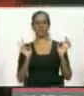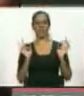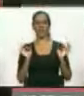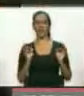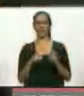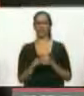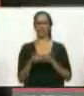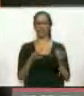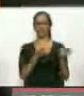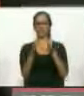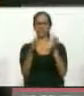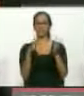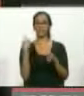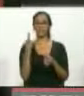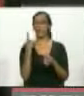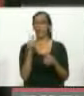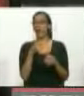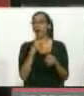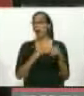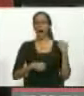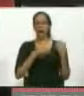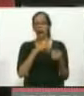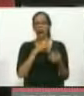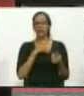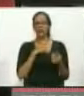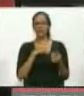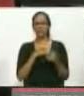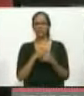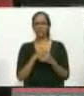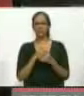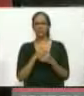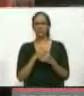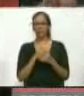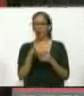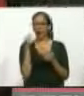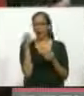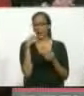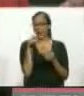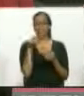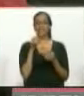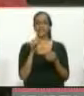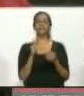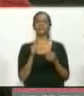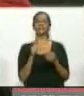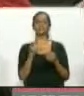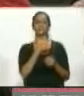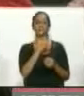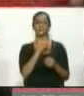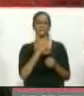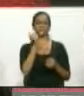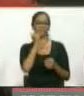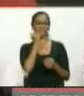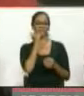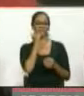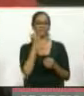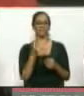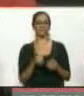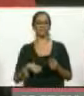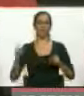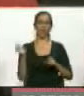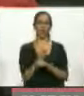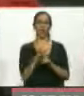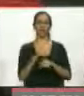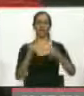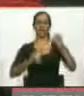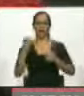de la soledad piñera en donde anda todavía están allá hay bueno en viña del mar la gente está protestando le cayeron a al